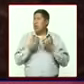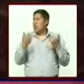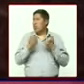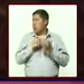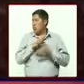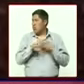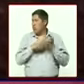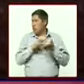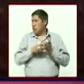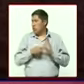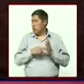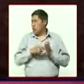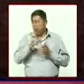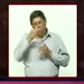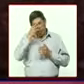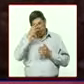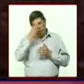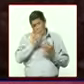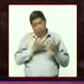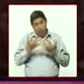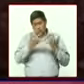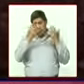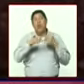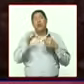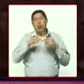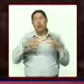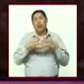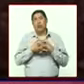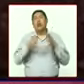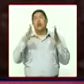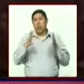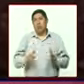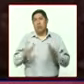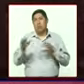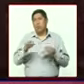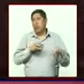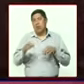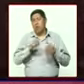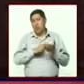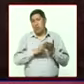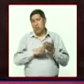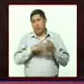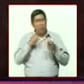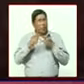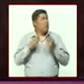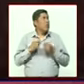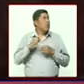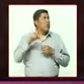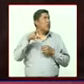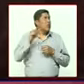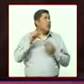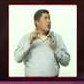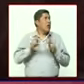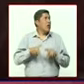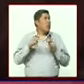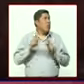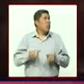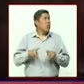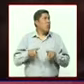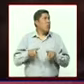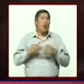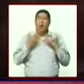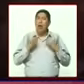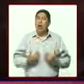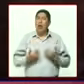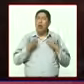que todo significa la contaminación, sí, son los bloqueadores los que están precisamente ahí. Calculamos unas 30 personas que están